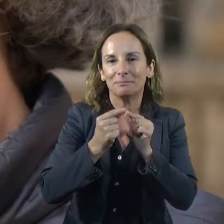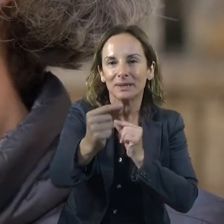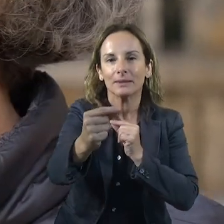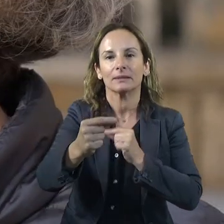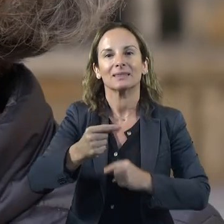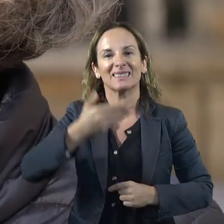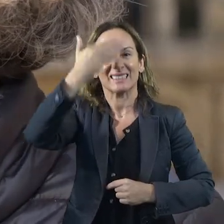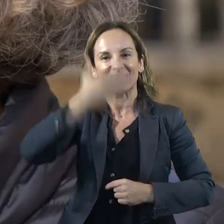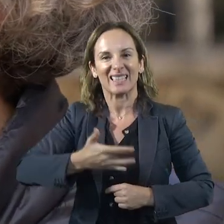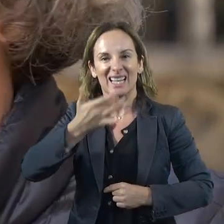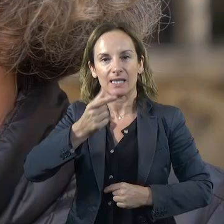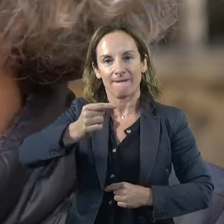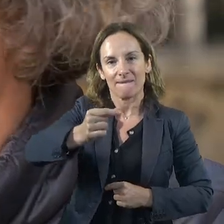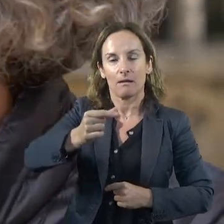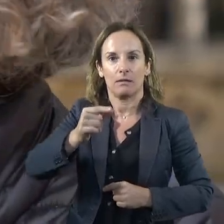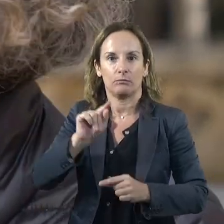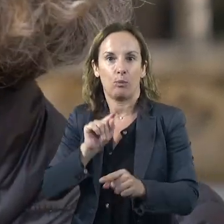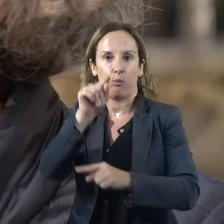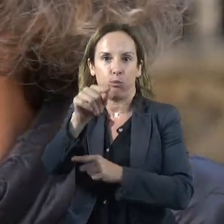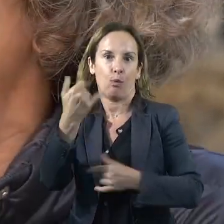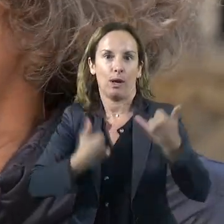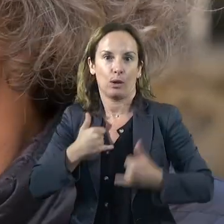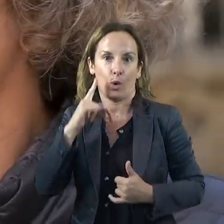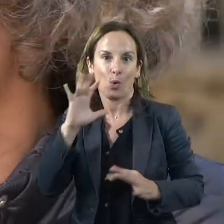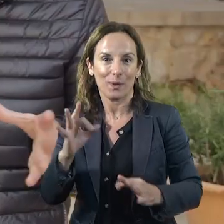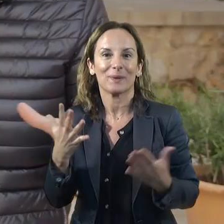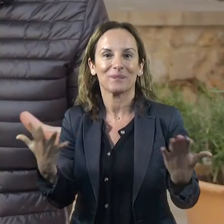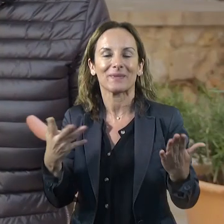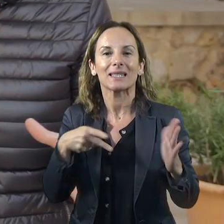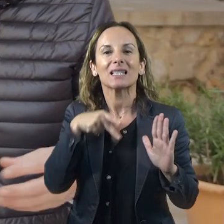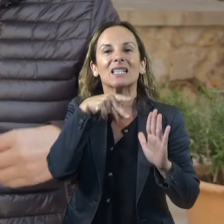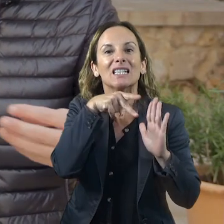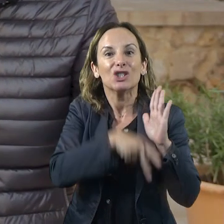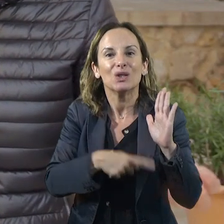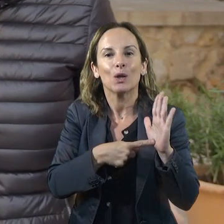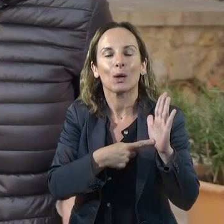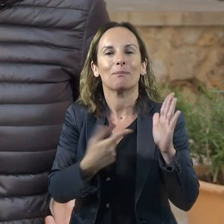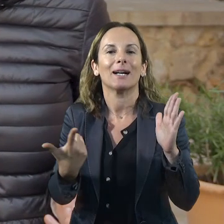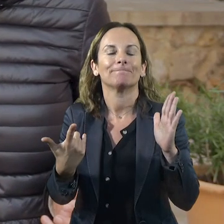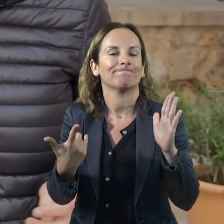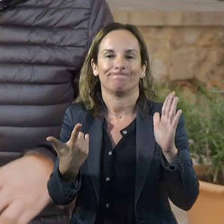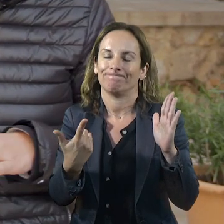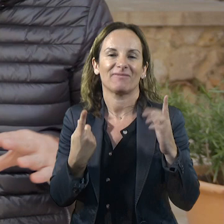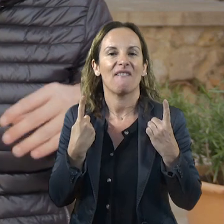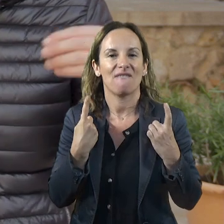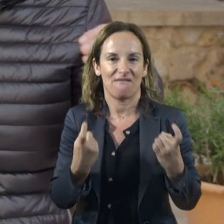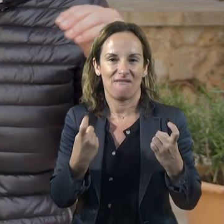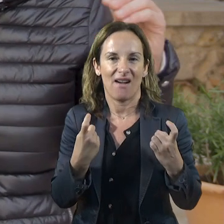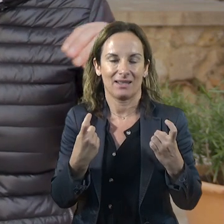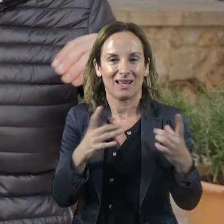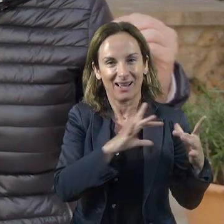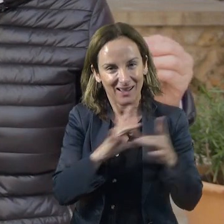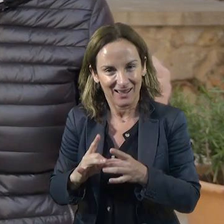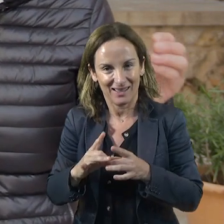salte una viruta, por decirte algo, ¿eh? Entonces, en ese sentido, creo que hay que generar nuevos espacios, pero